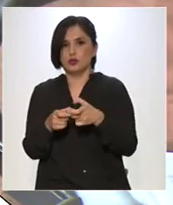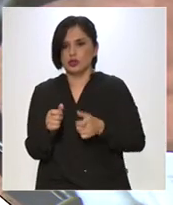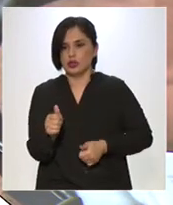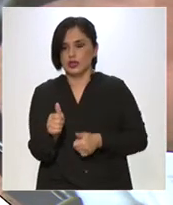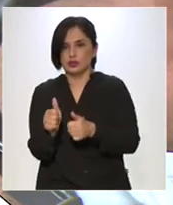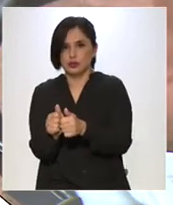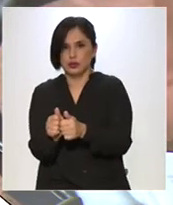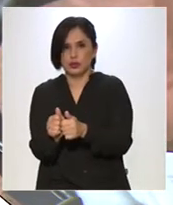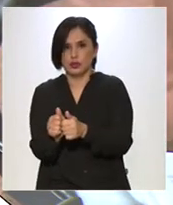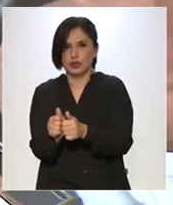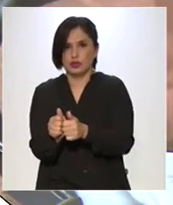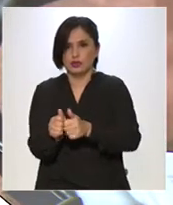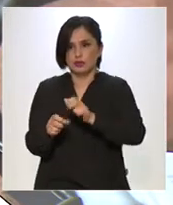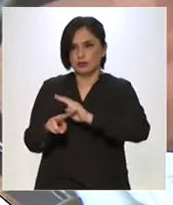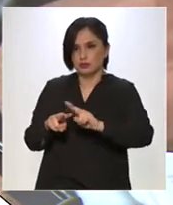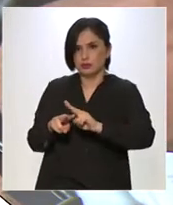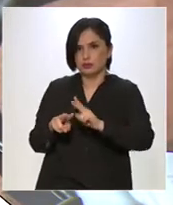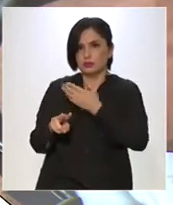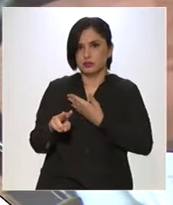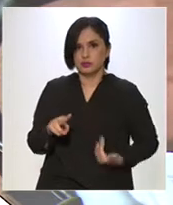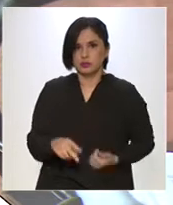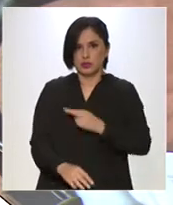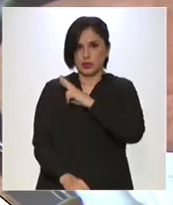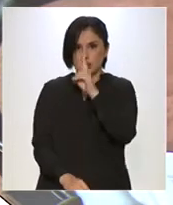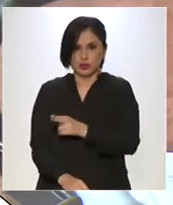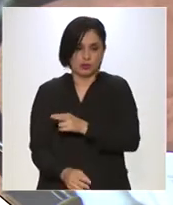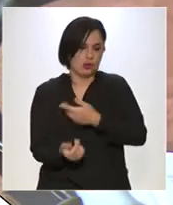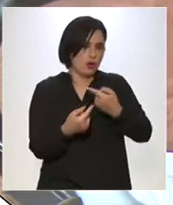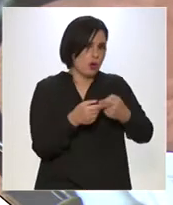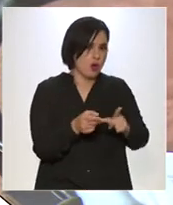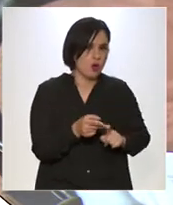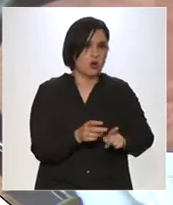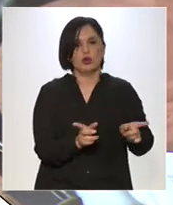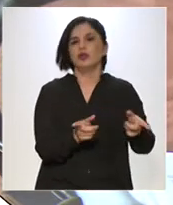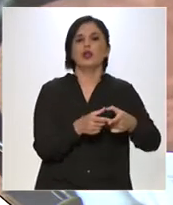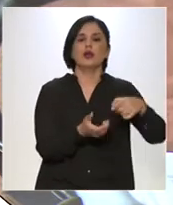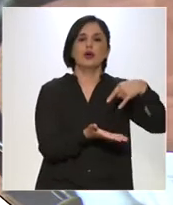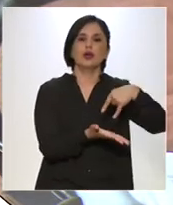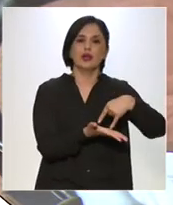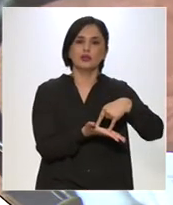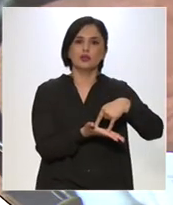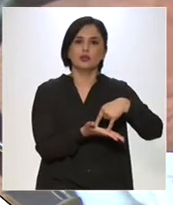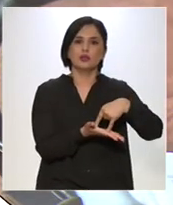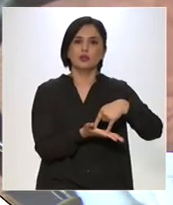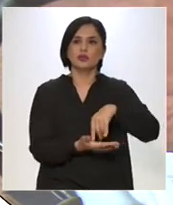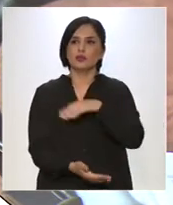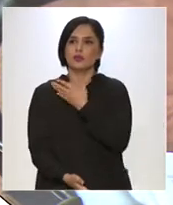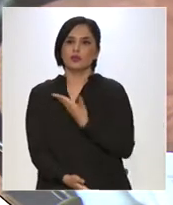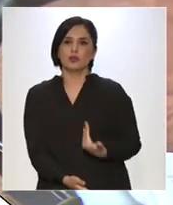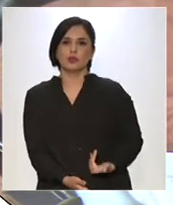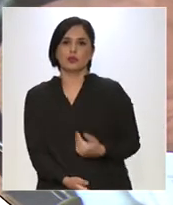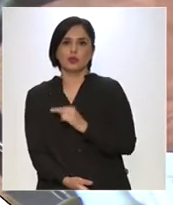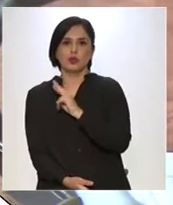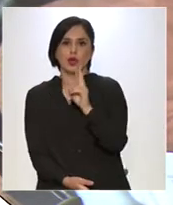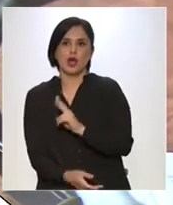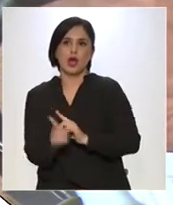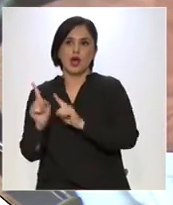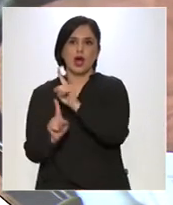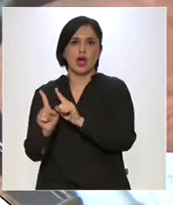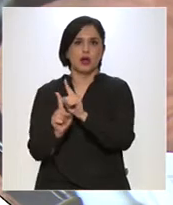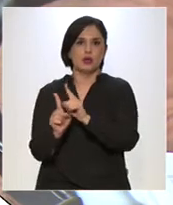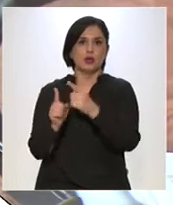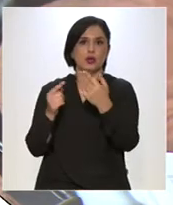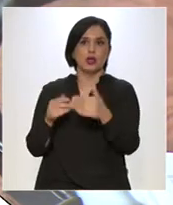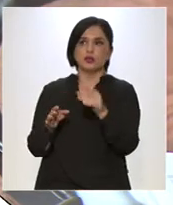asesoras, unas creadas por el Ejecutivo, otras creadas por el Congreso. En el Ejecutivo hay algunas que son